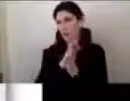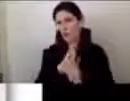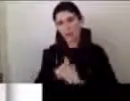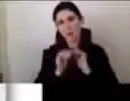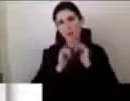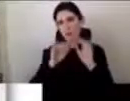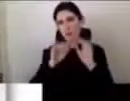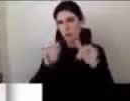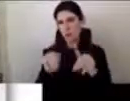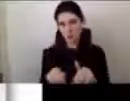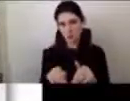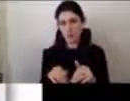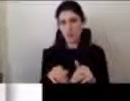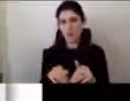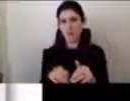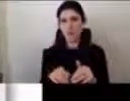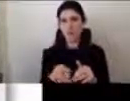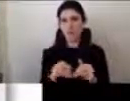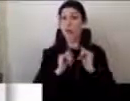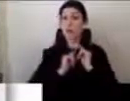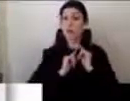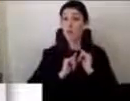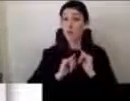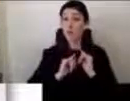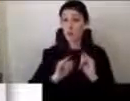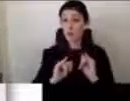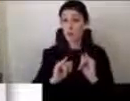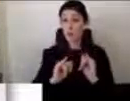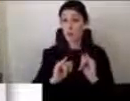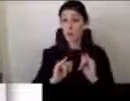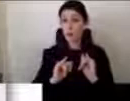son datos referenciales, por lo tanto podrían tener una